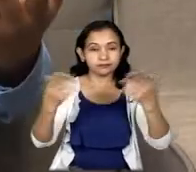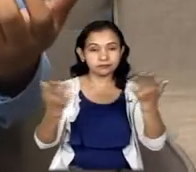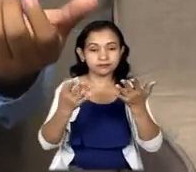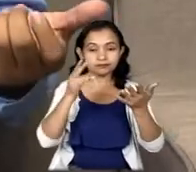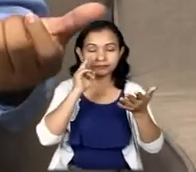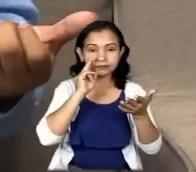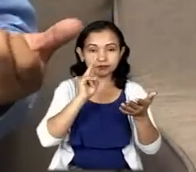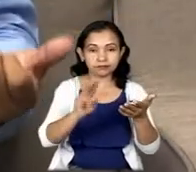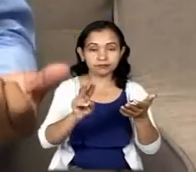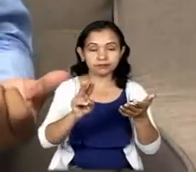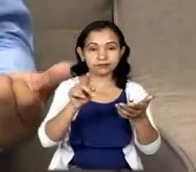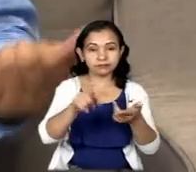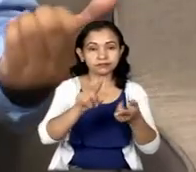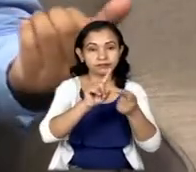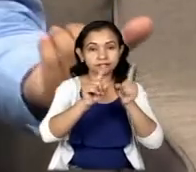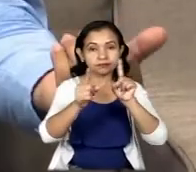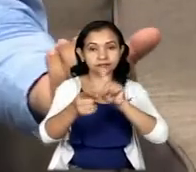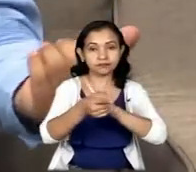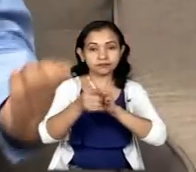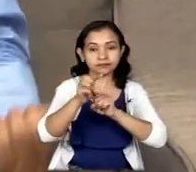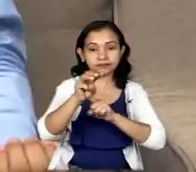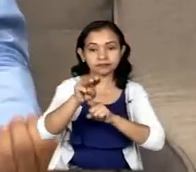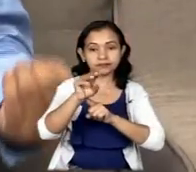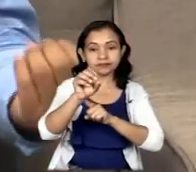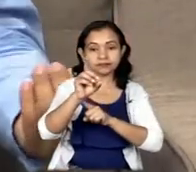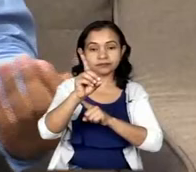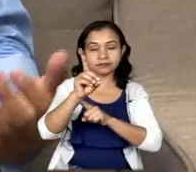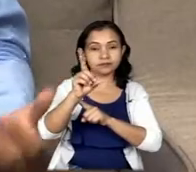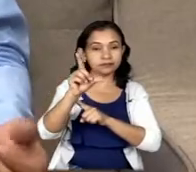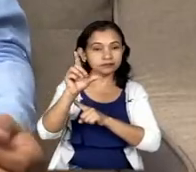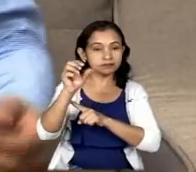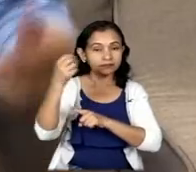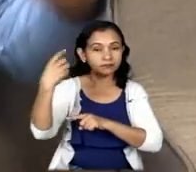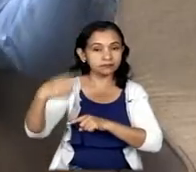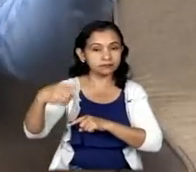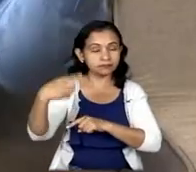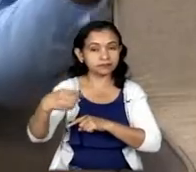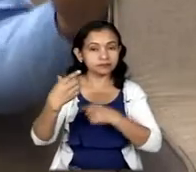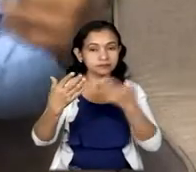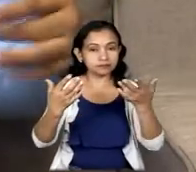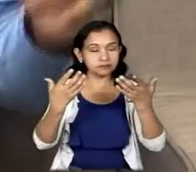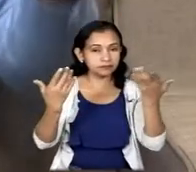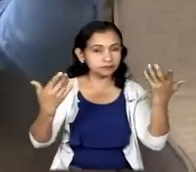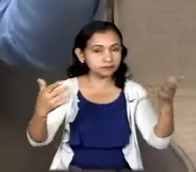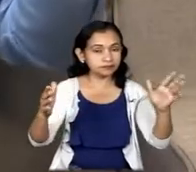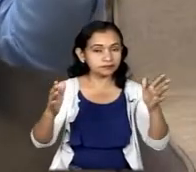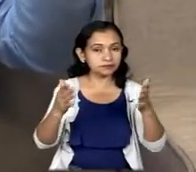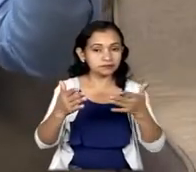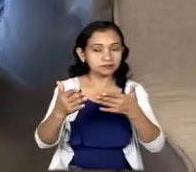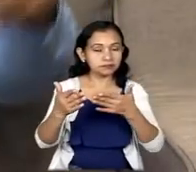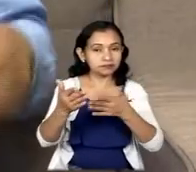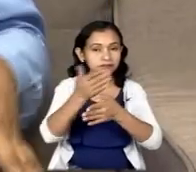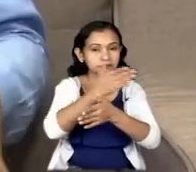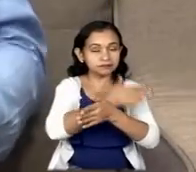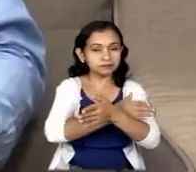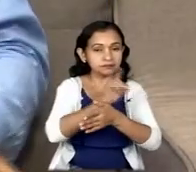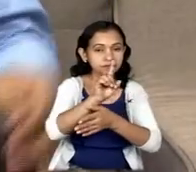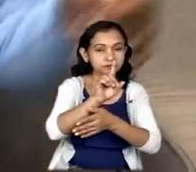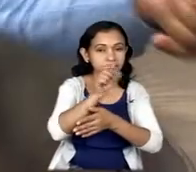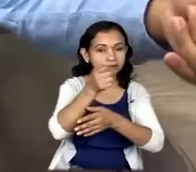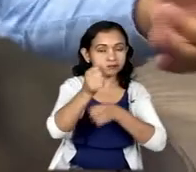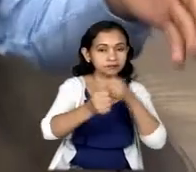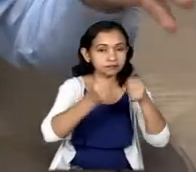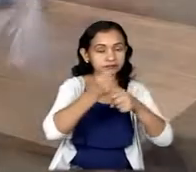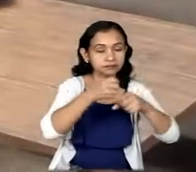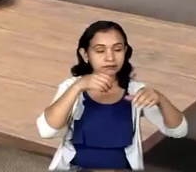han visto a través de este cambio de modelo una restitución de sus derechos, sus demandas, atrasadas y rezagadas durante 16 años,